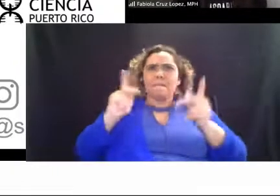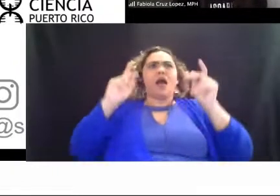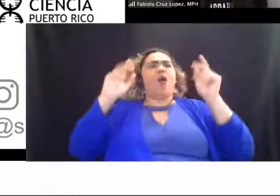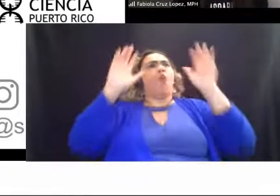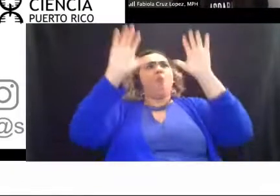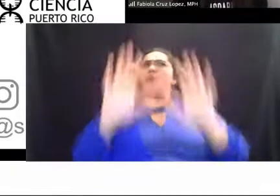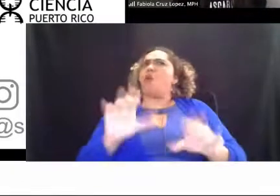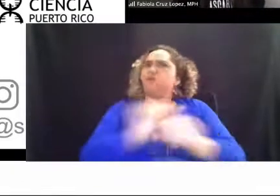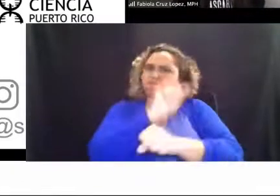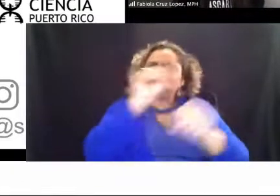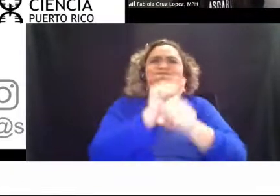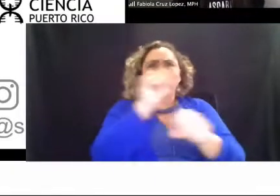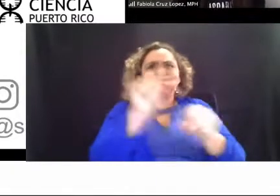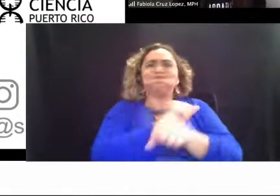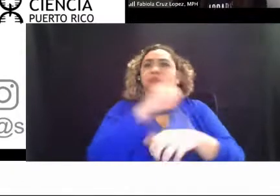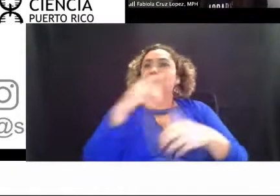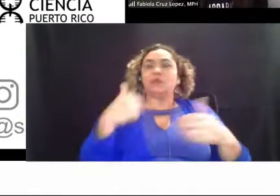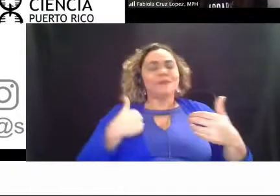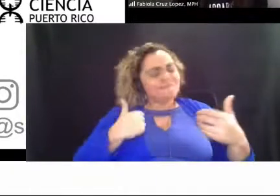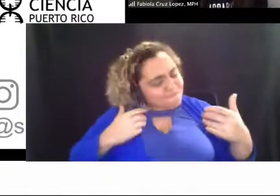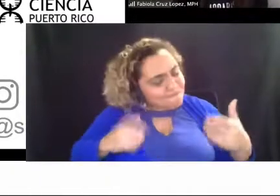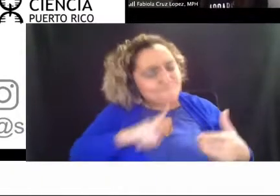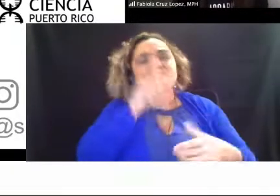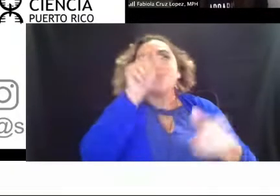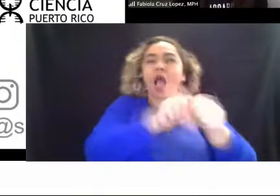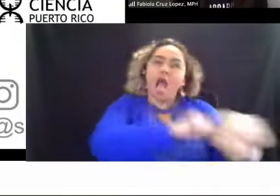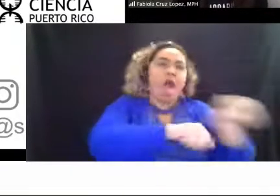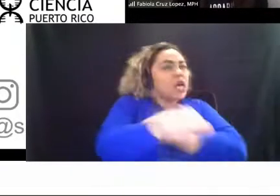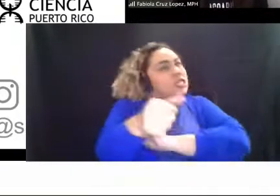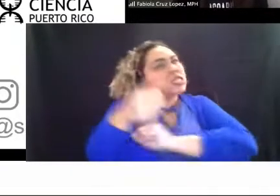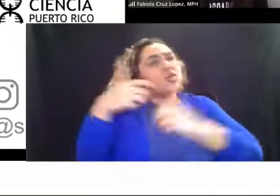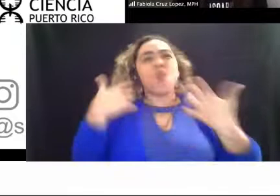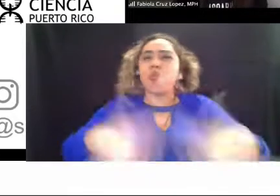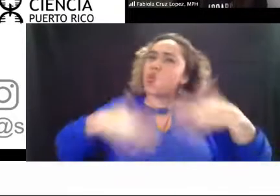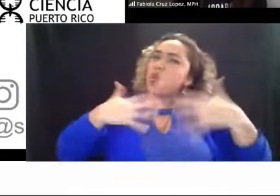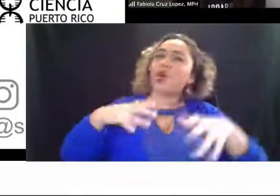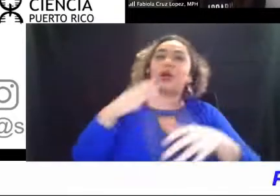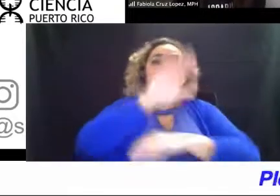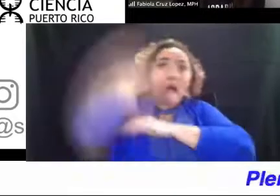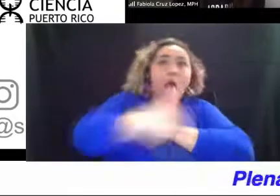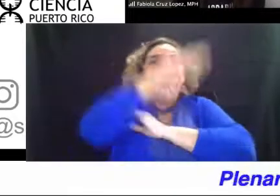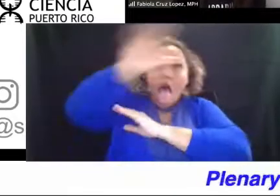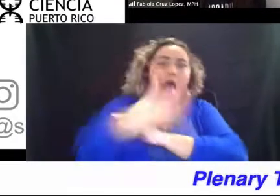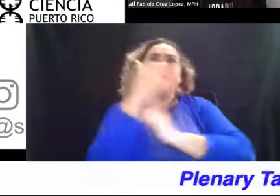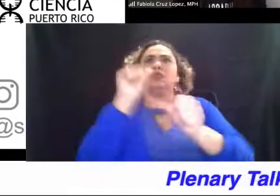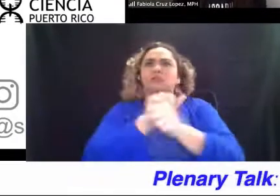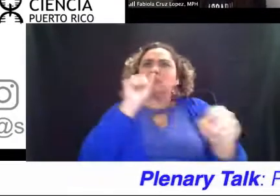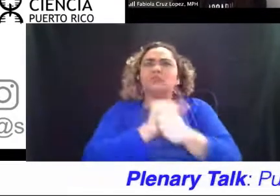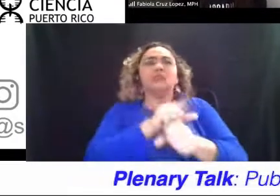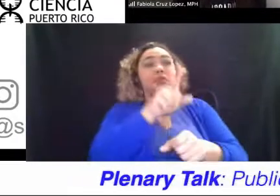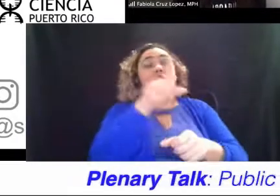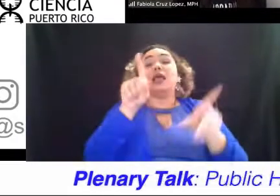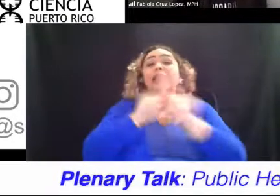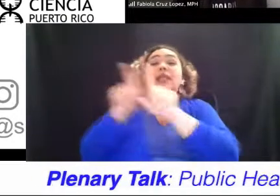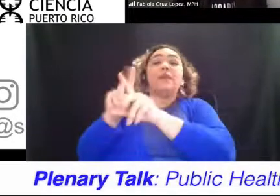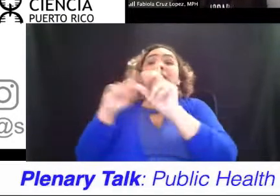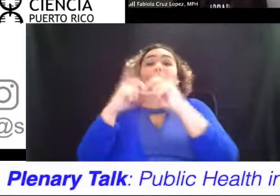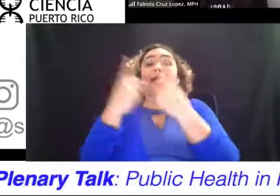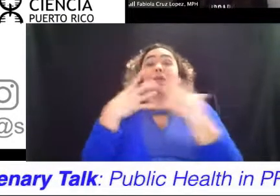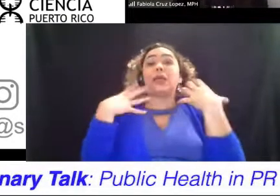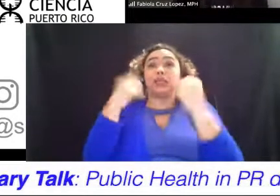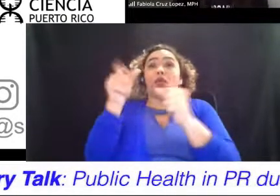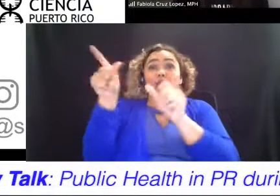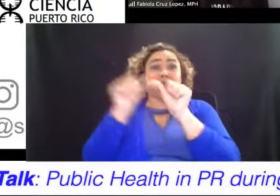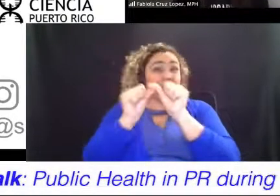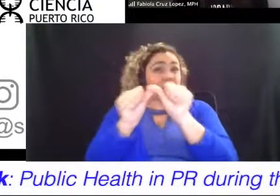que está dejándolo todo y está trabajando día y noche, 24 horas. El Departamento de Salud